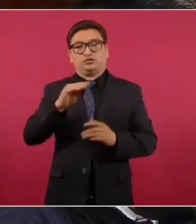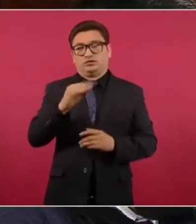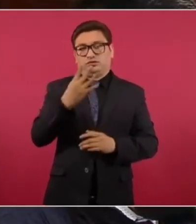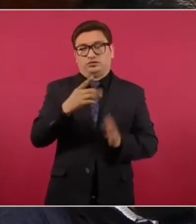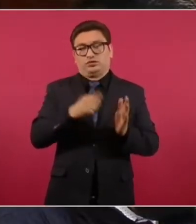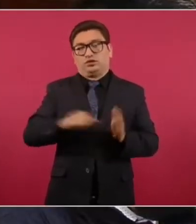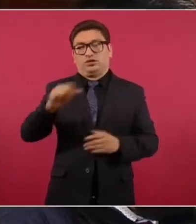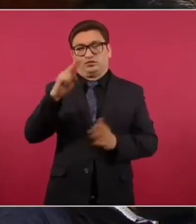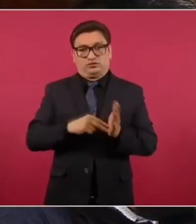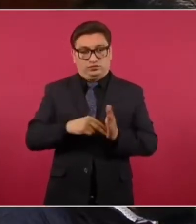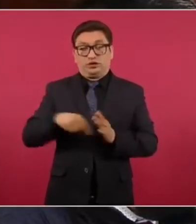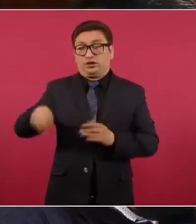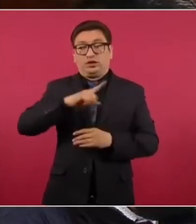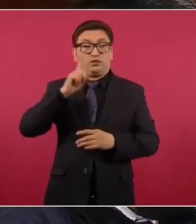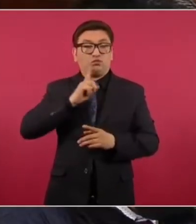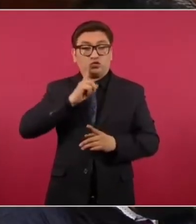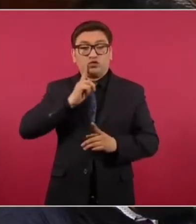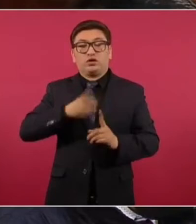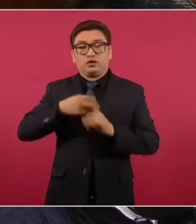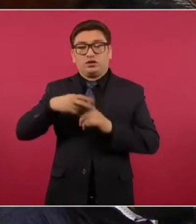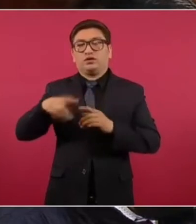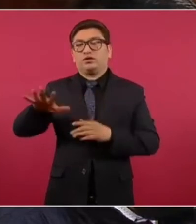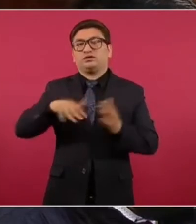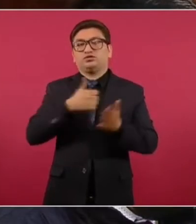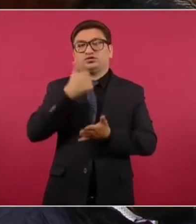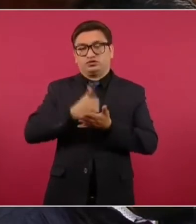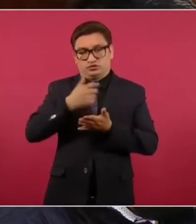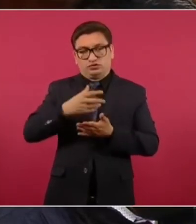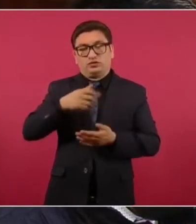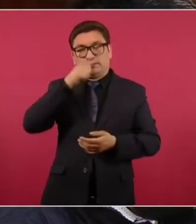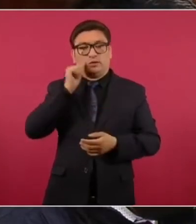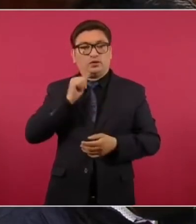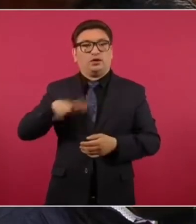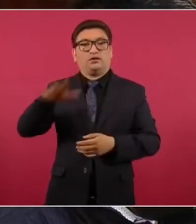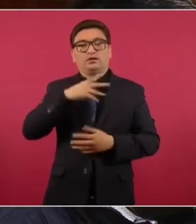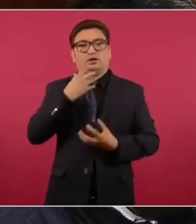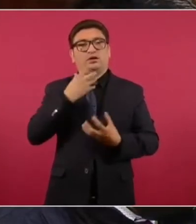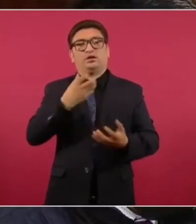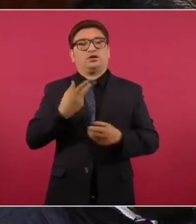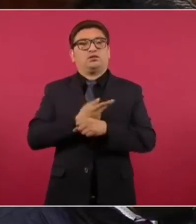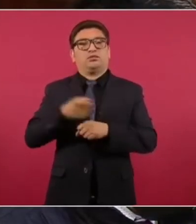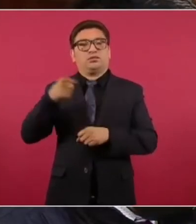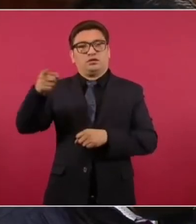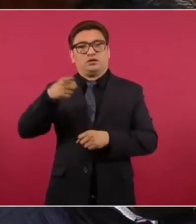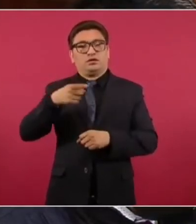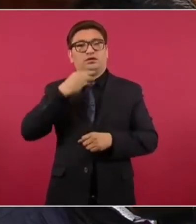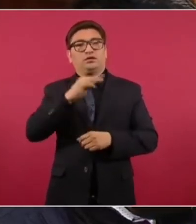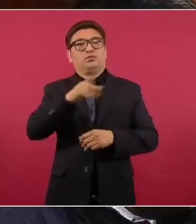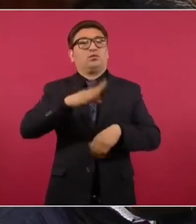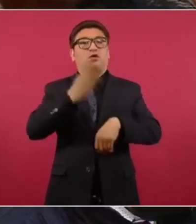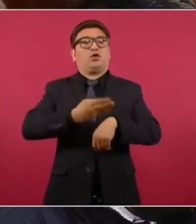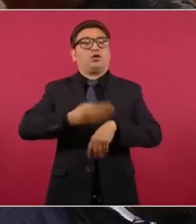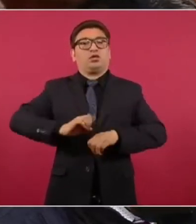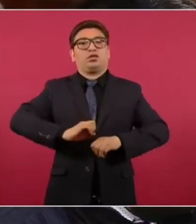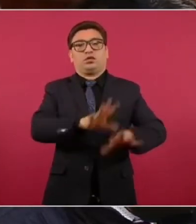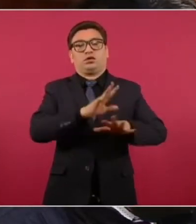es donde se agudizan las desapariciones y feminicidios en Ciudad Juárez. El grito que no se alcanzó a escuchar, dejando que imperara el mensaje de impunidad